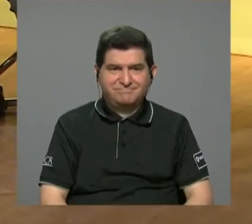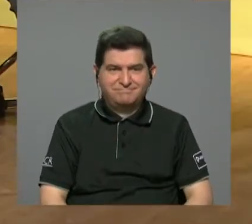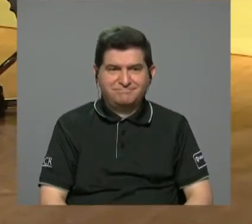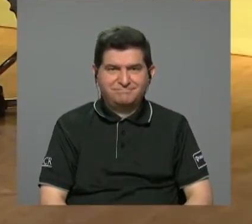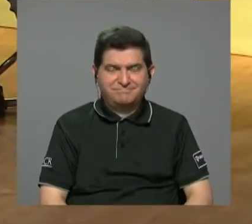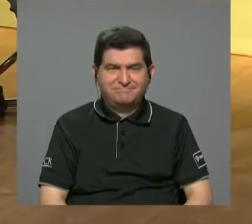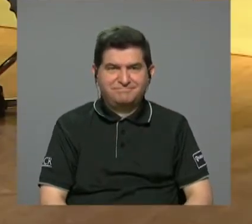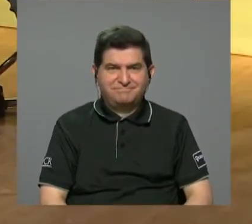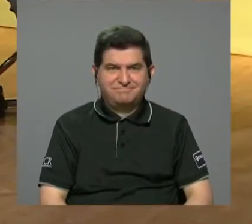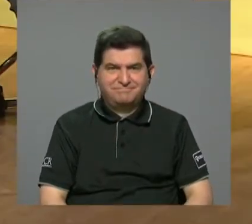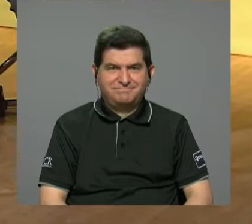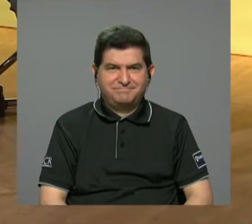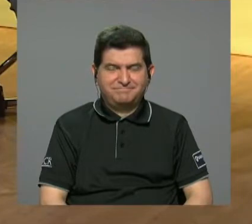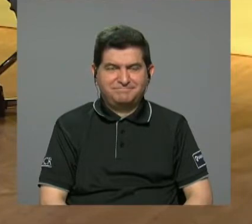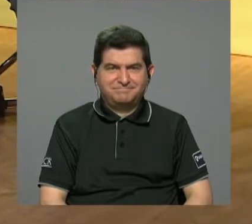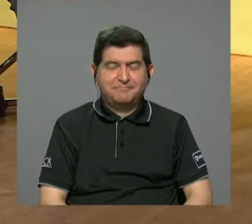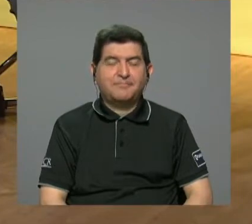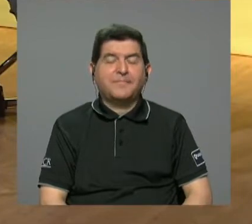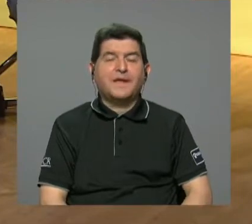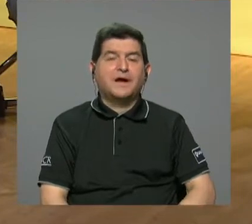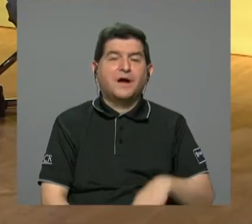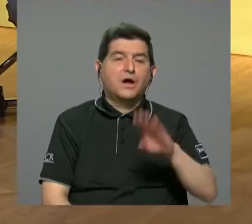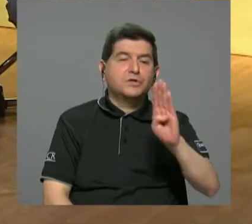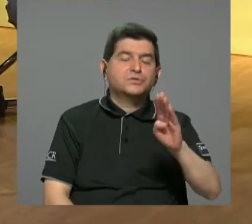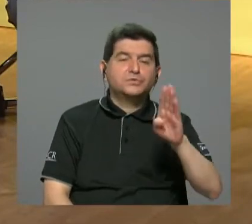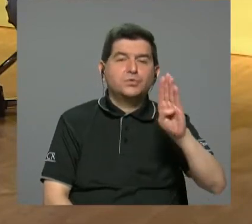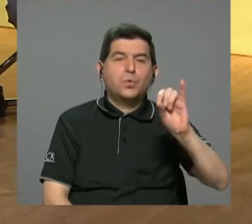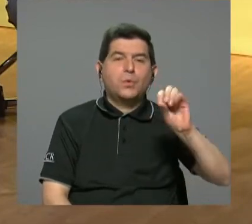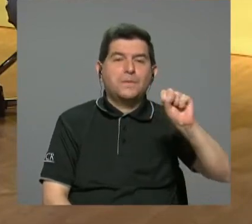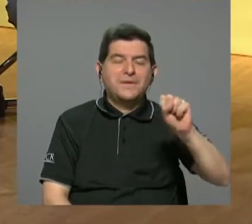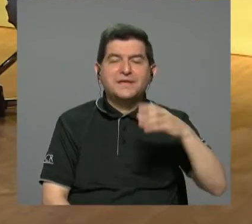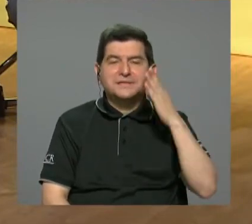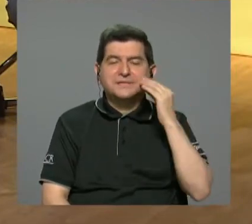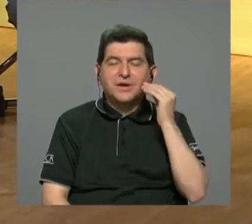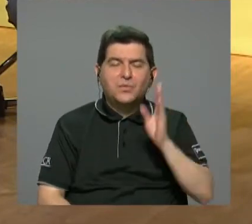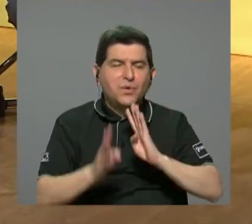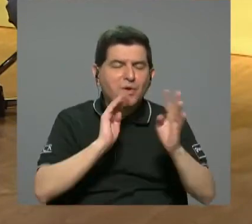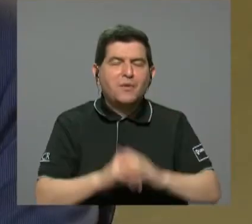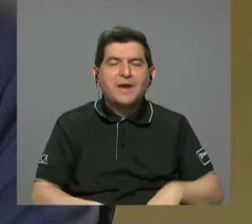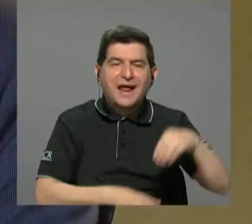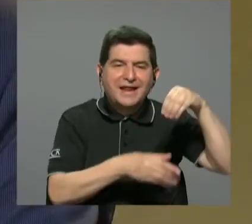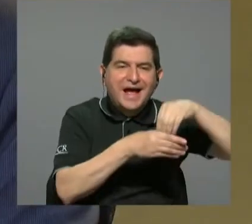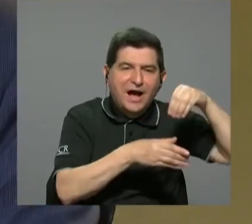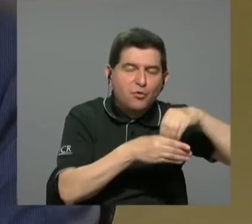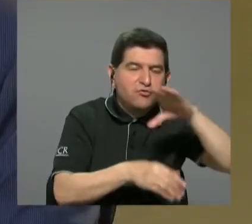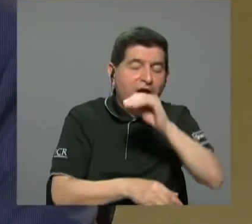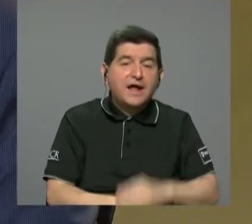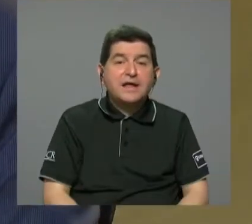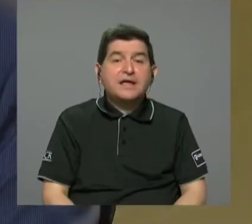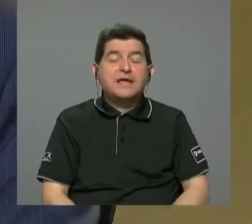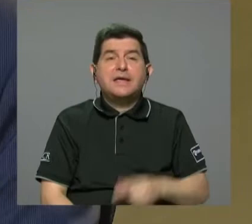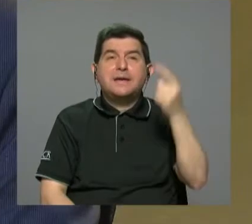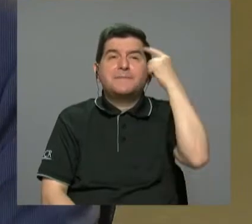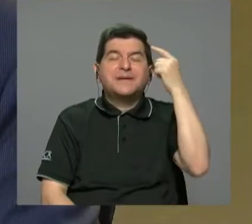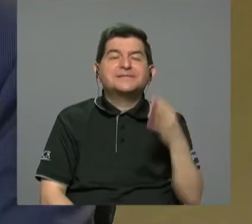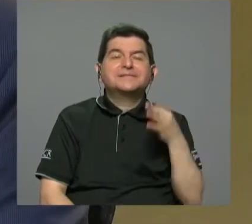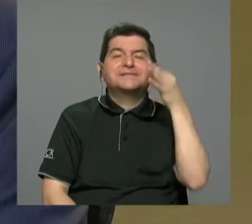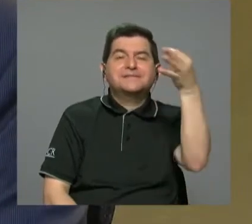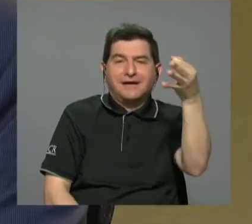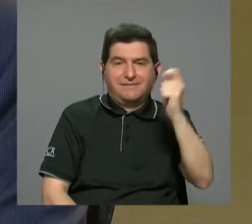lo que su bisabuelo hablaba del ahorro y de la previsión, me parece a mí. No, en